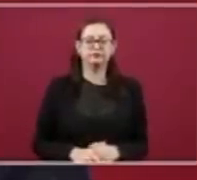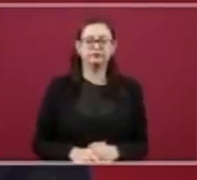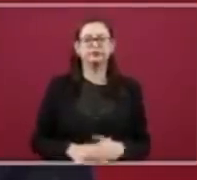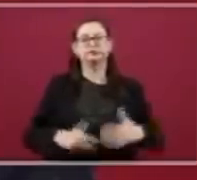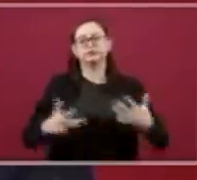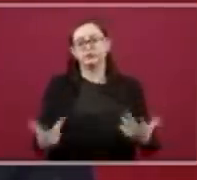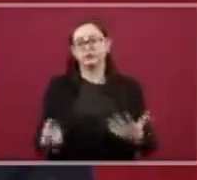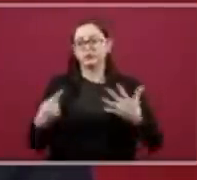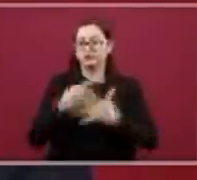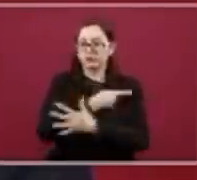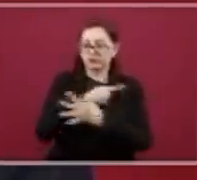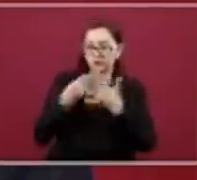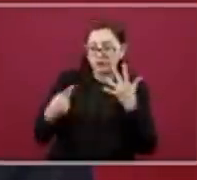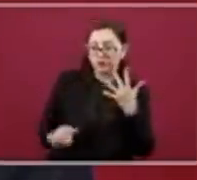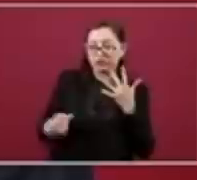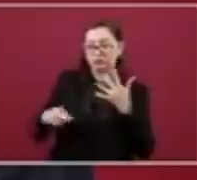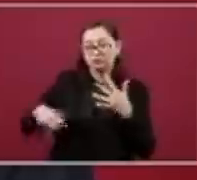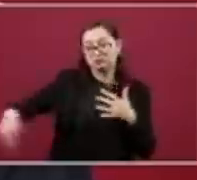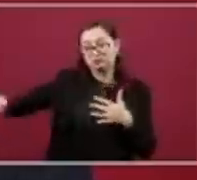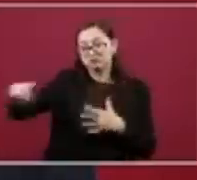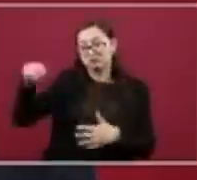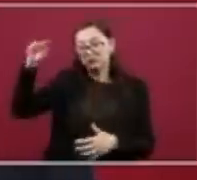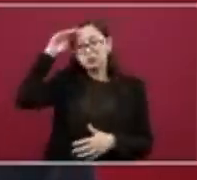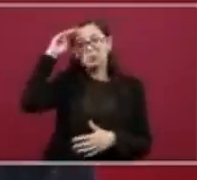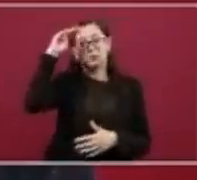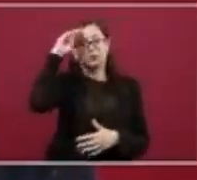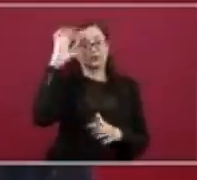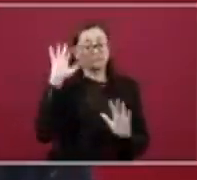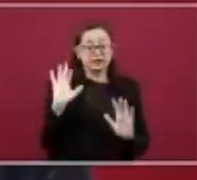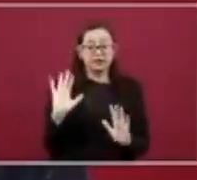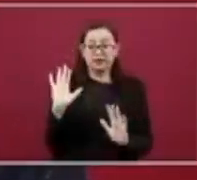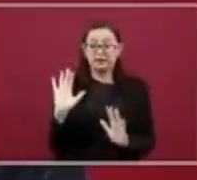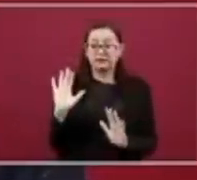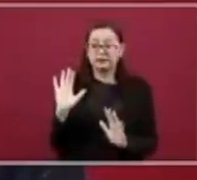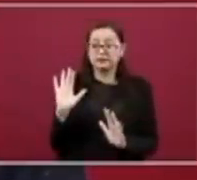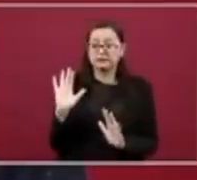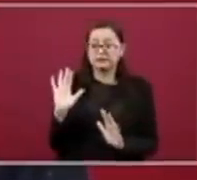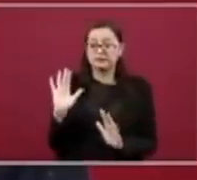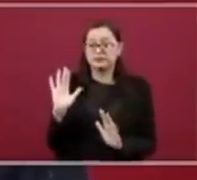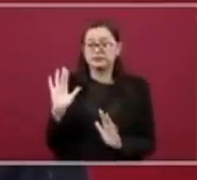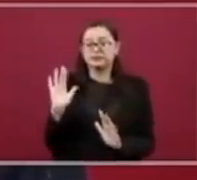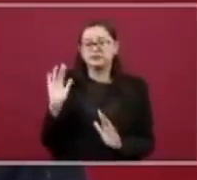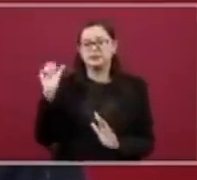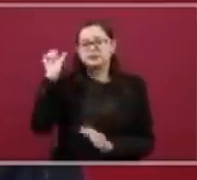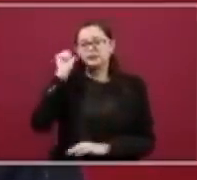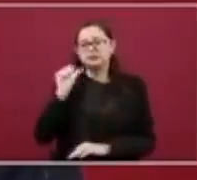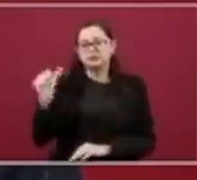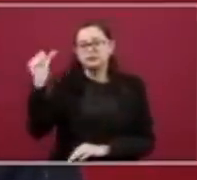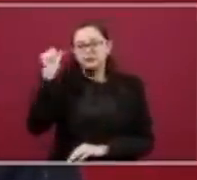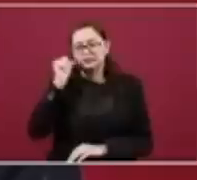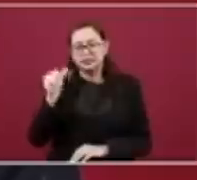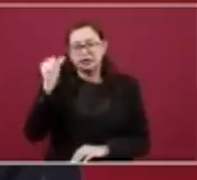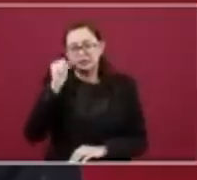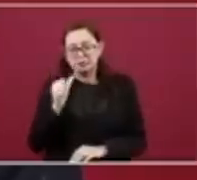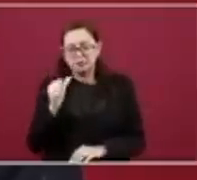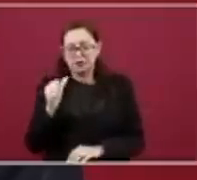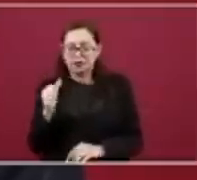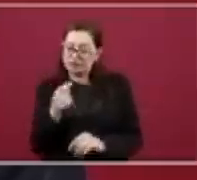todos estos elementos, porque siempre hay que optar entre